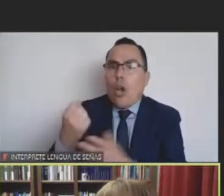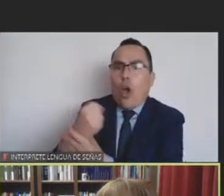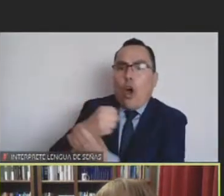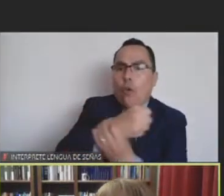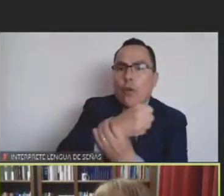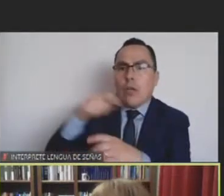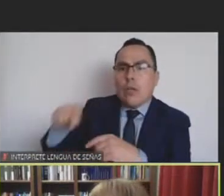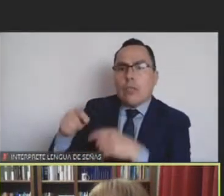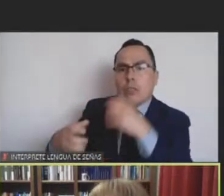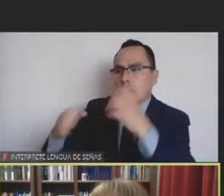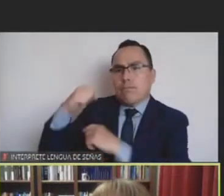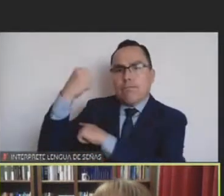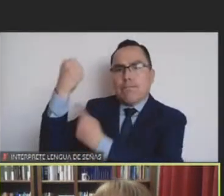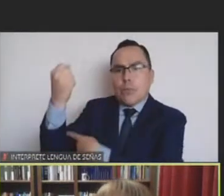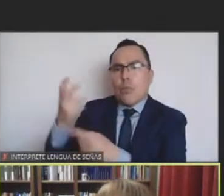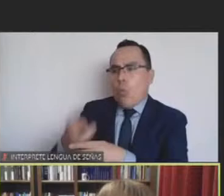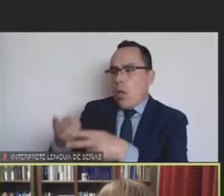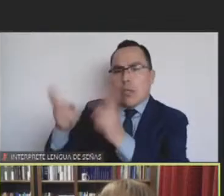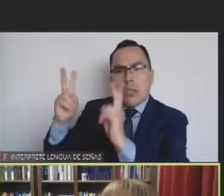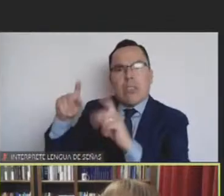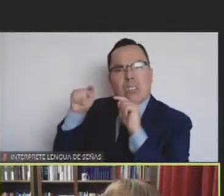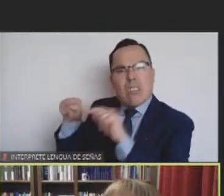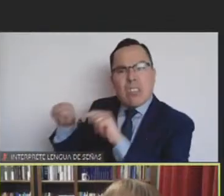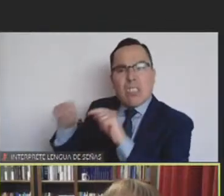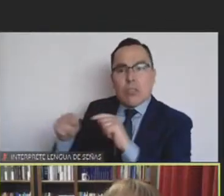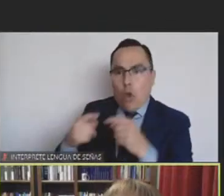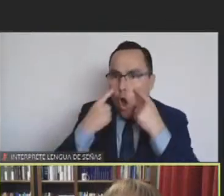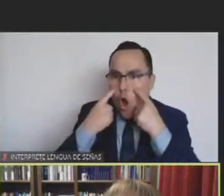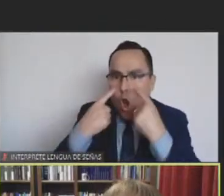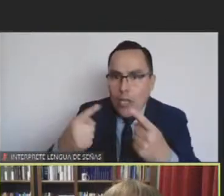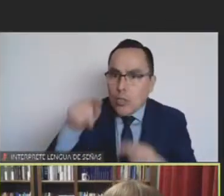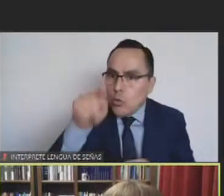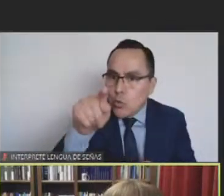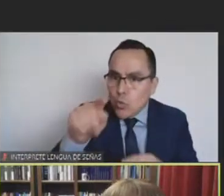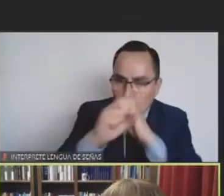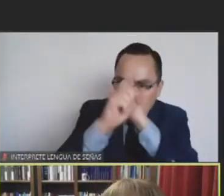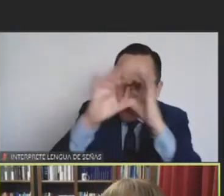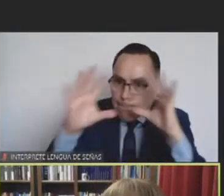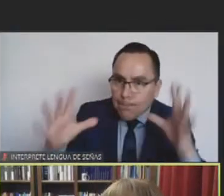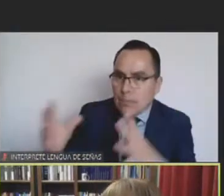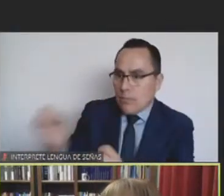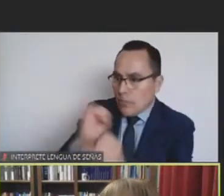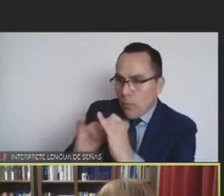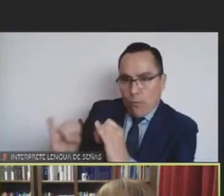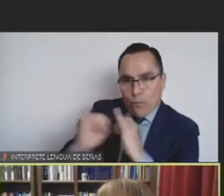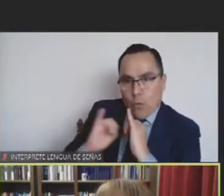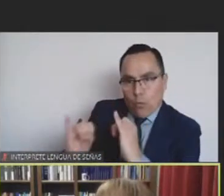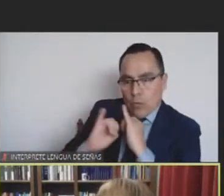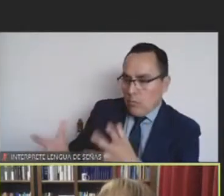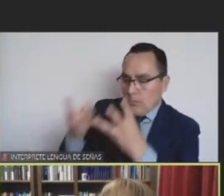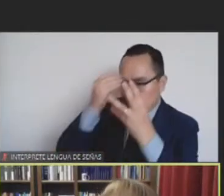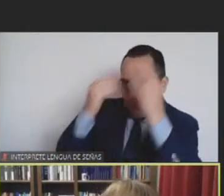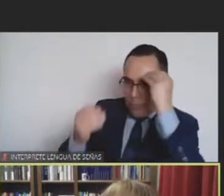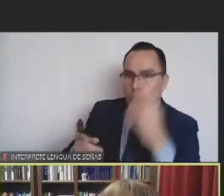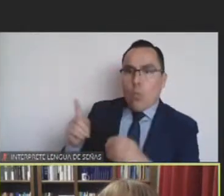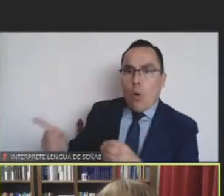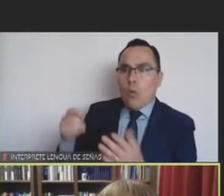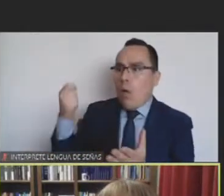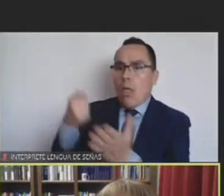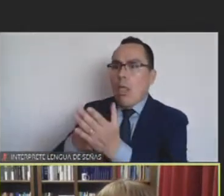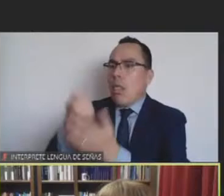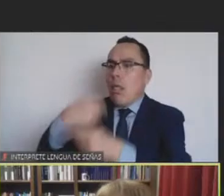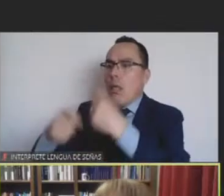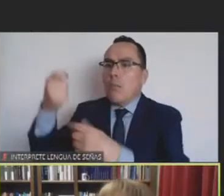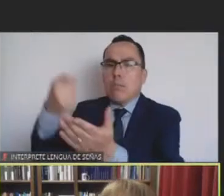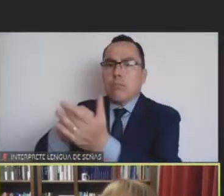Judicial, la fijación del derecho, cómo se va estableciendo el derecho y hay una cierta continuidad, el valor de las indemnizaciones, qué tan